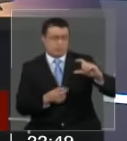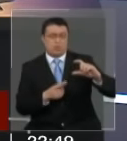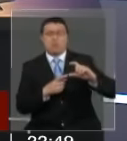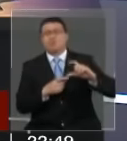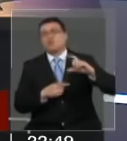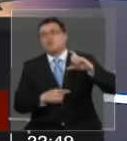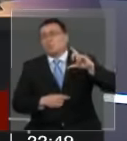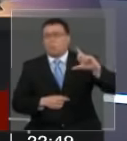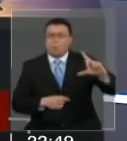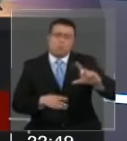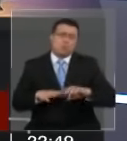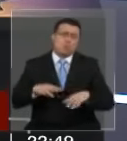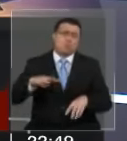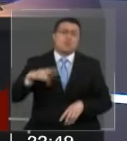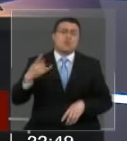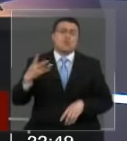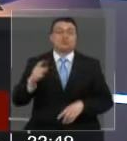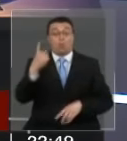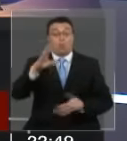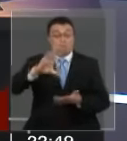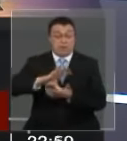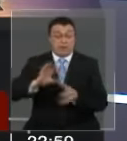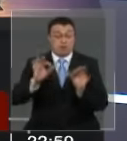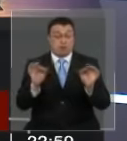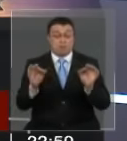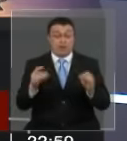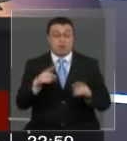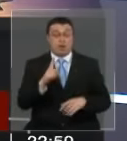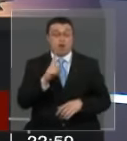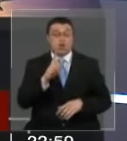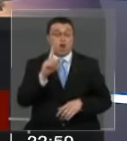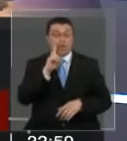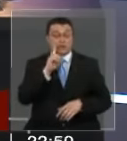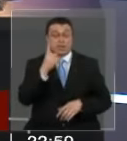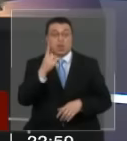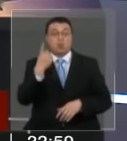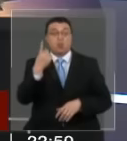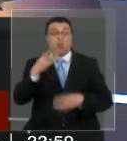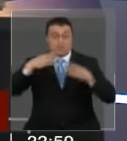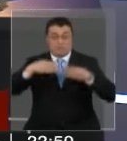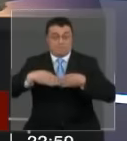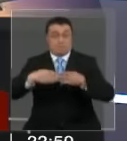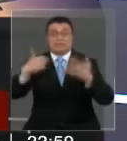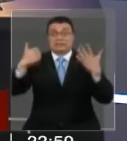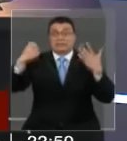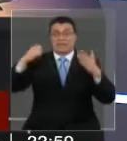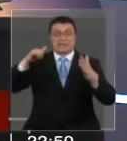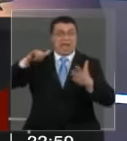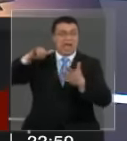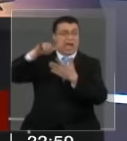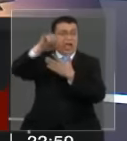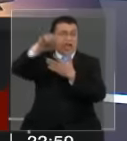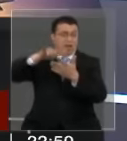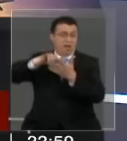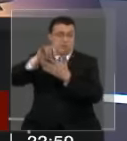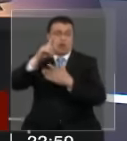sideral. O sea, entendamos que un país normal, un país como Chile, no tiene una flota de 60 aviones de último